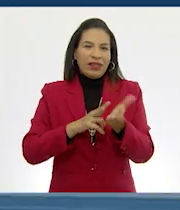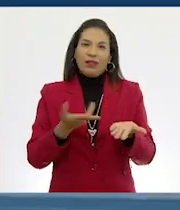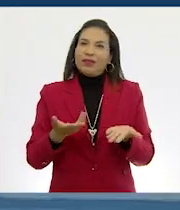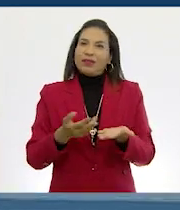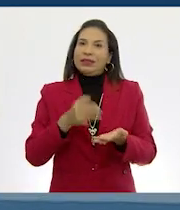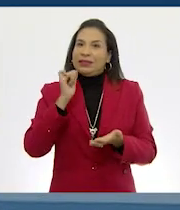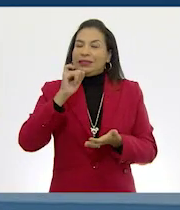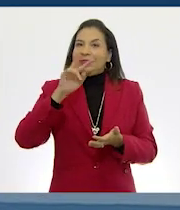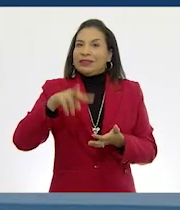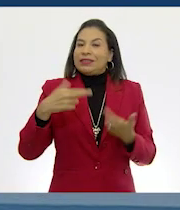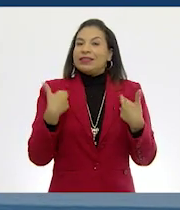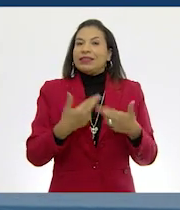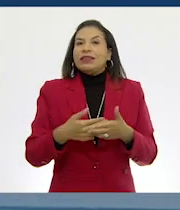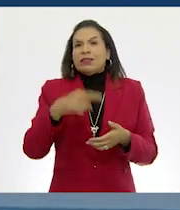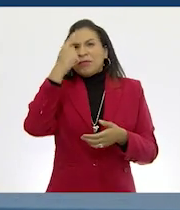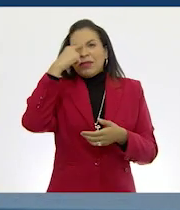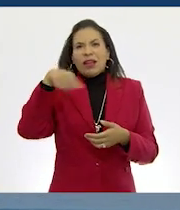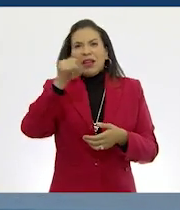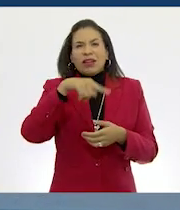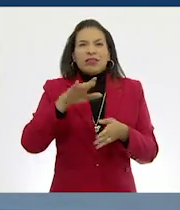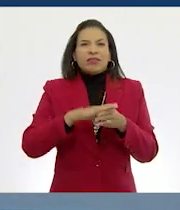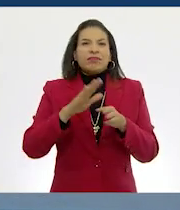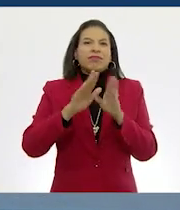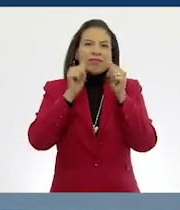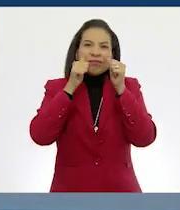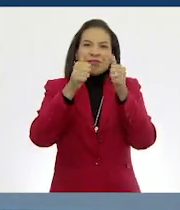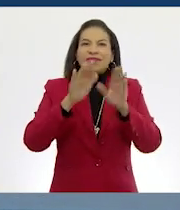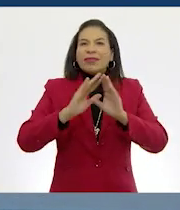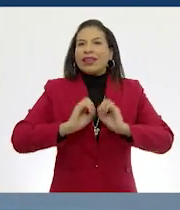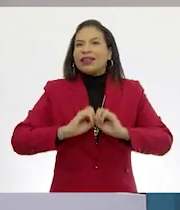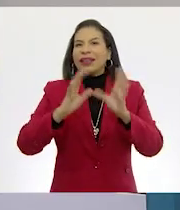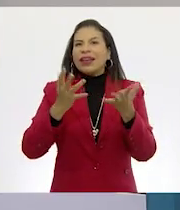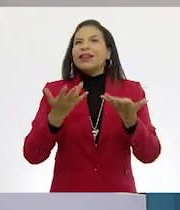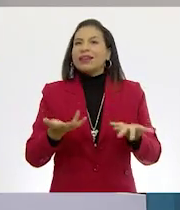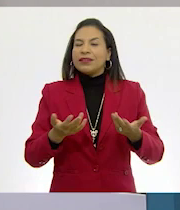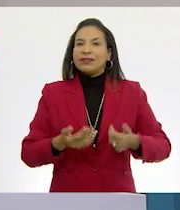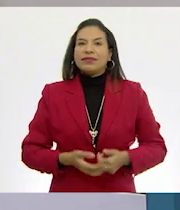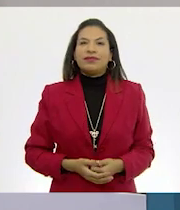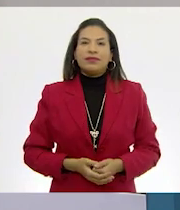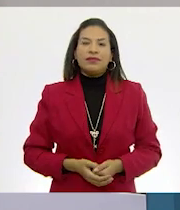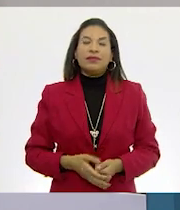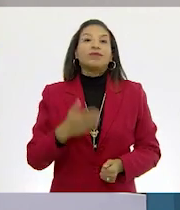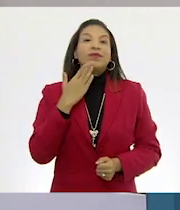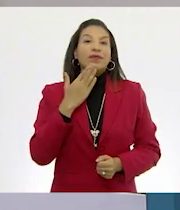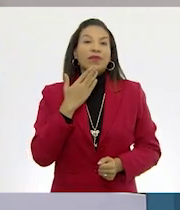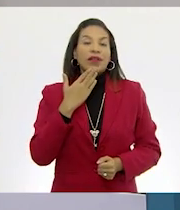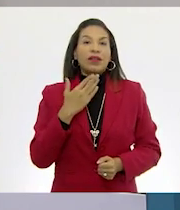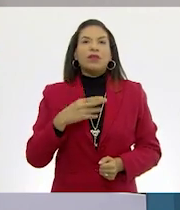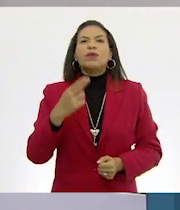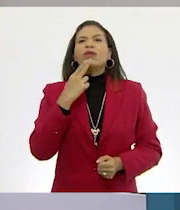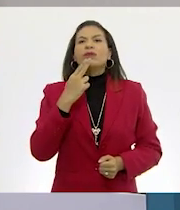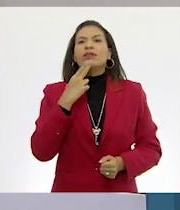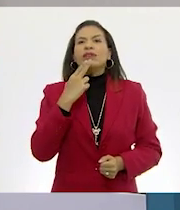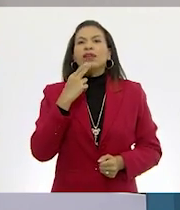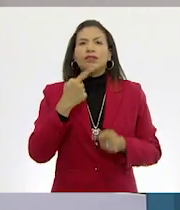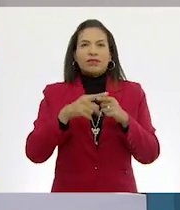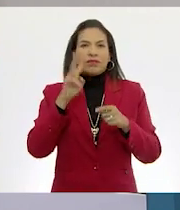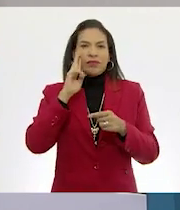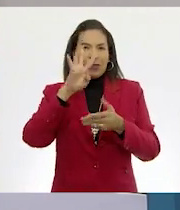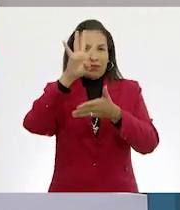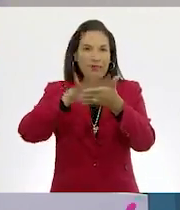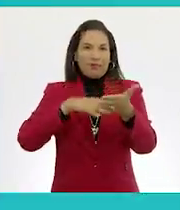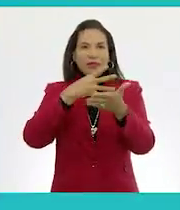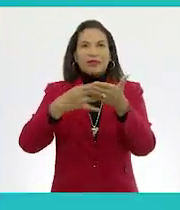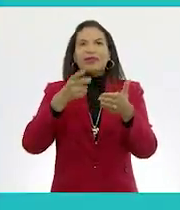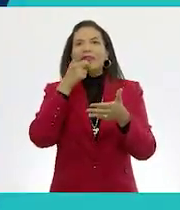sí, maestra, para que nos quede a todos mucho más claro. Muy bien. Utilicemos esta tabla